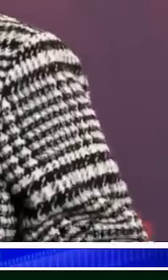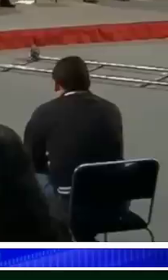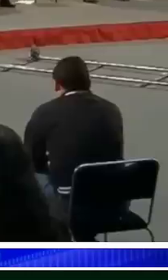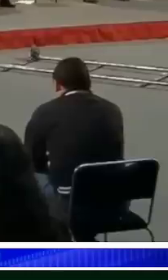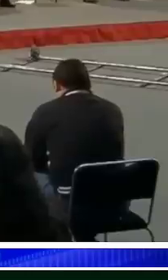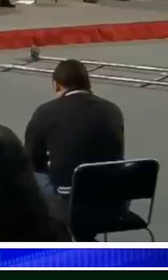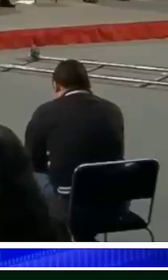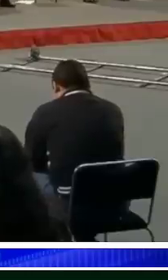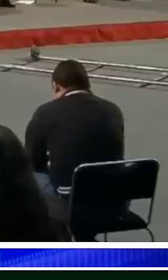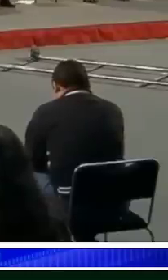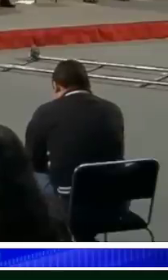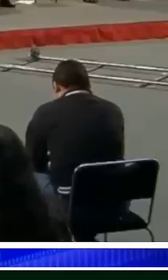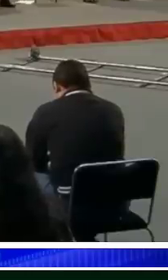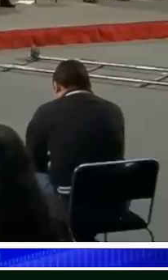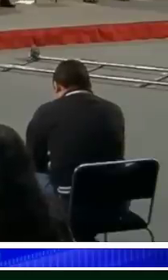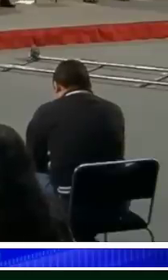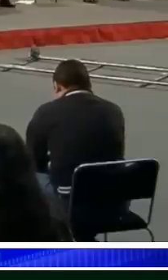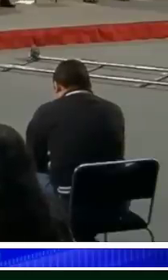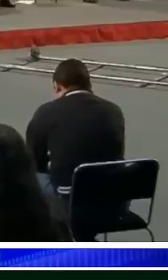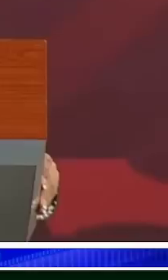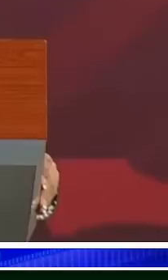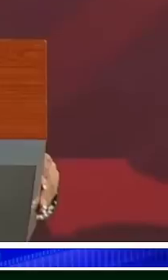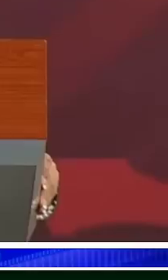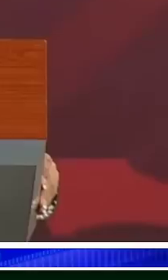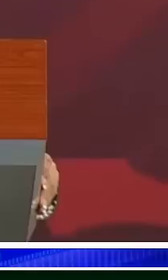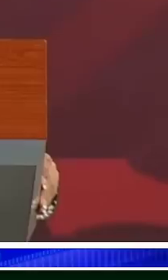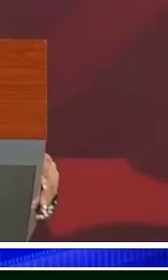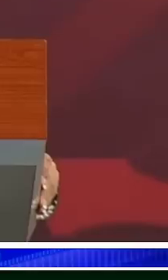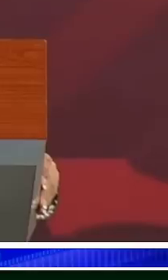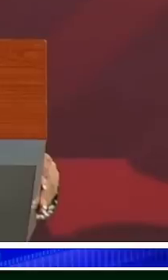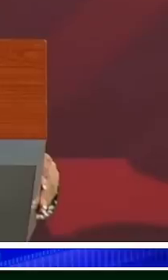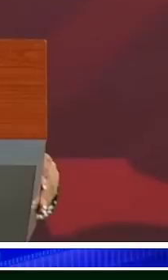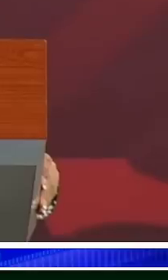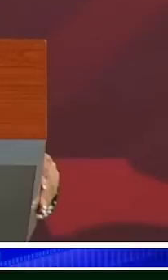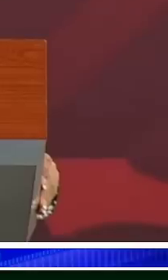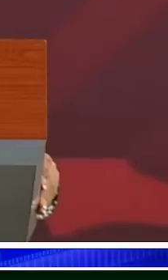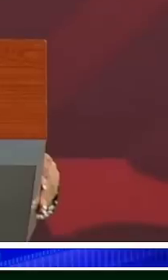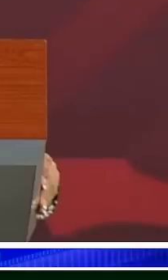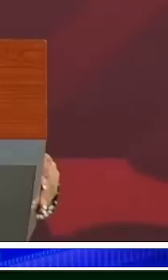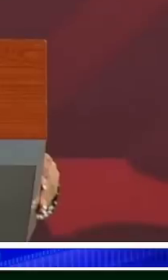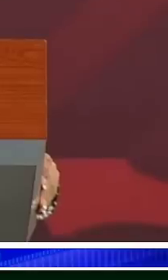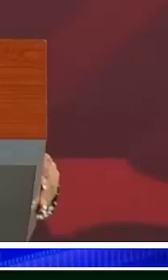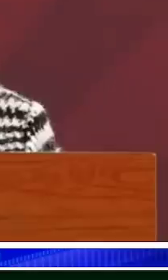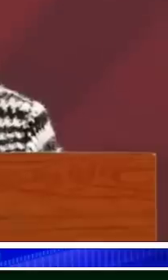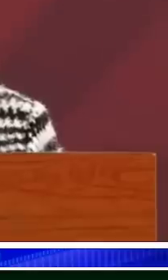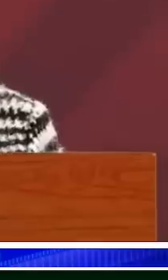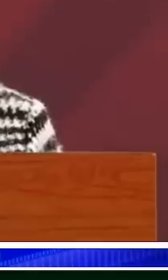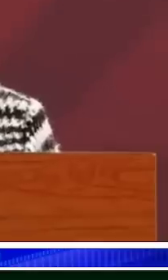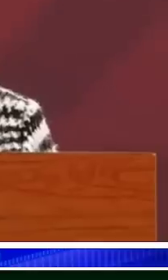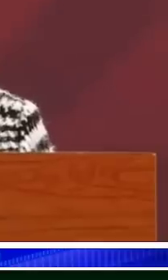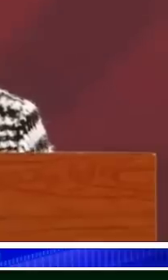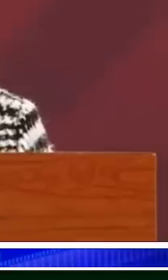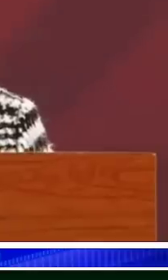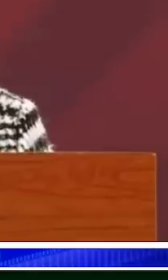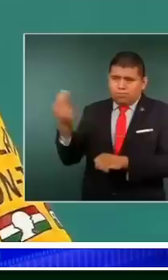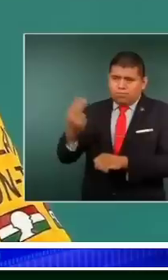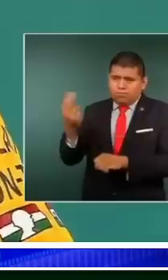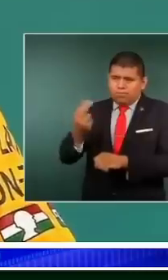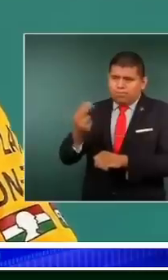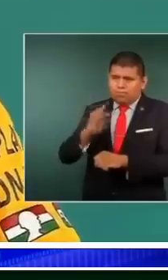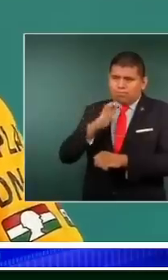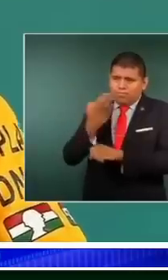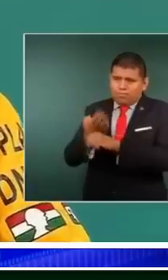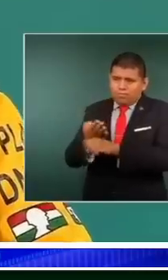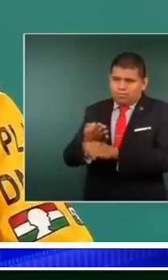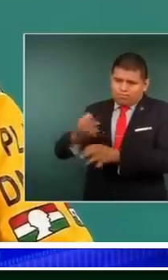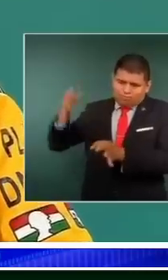situación ahora después de la detención el escenario legal que tendrá que enfrentar Ovidio aquí en nuestro país insisto también